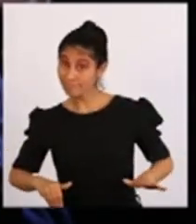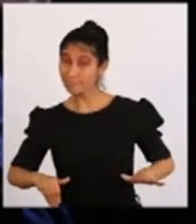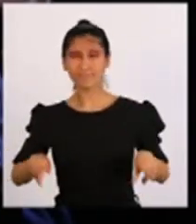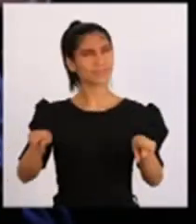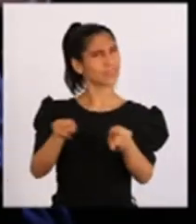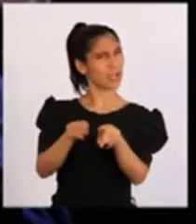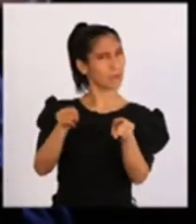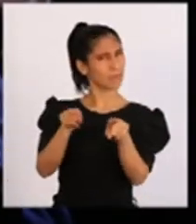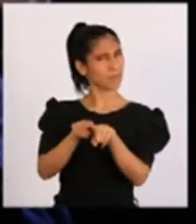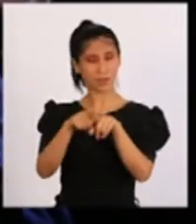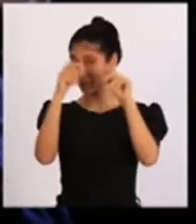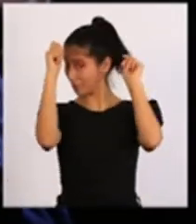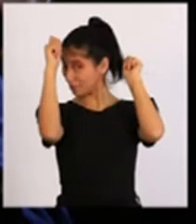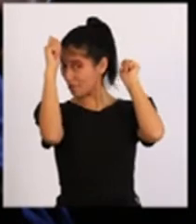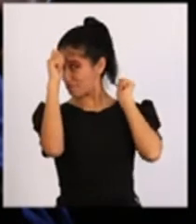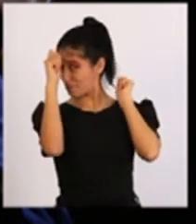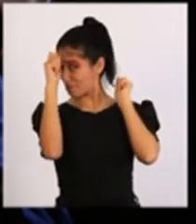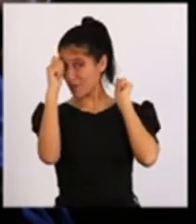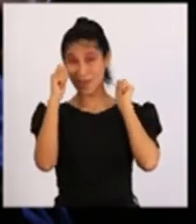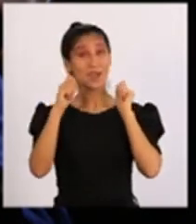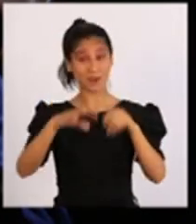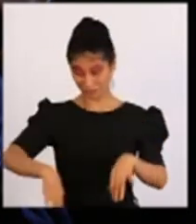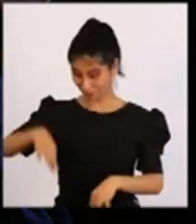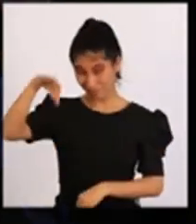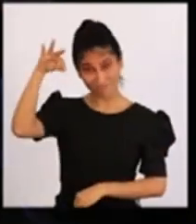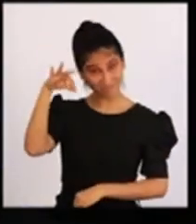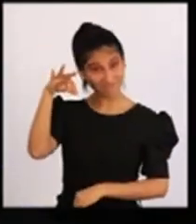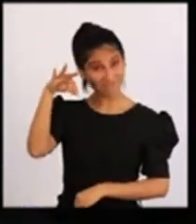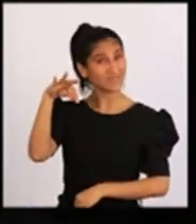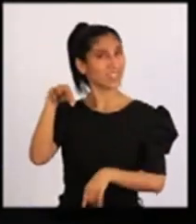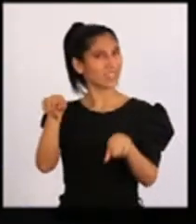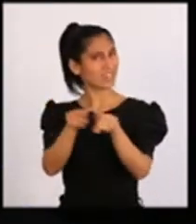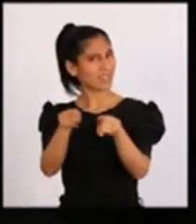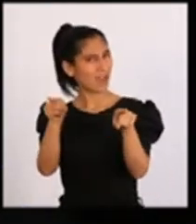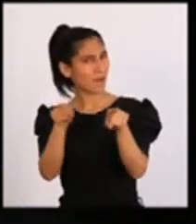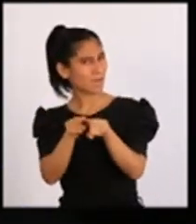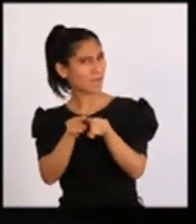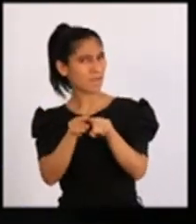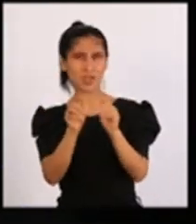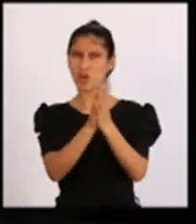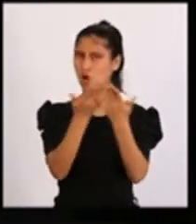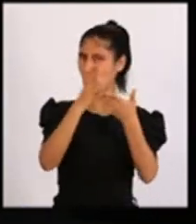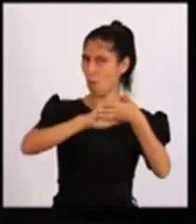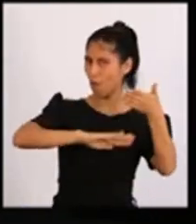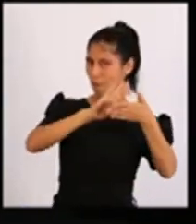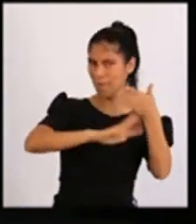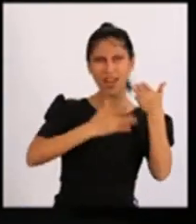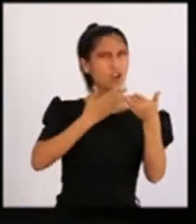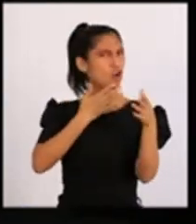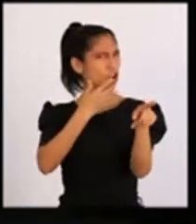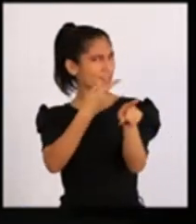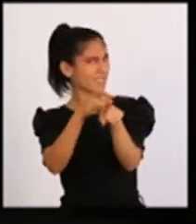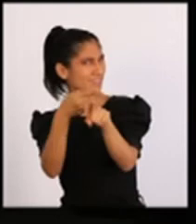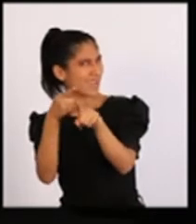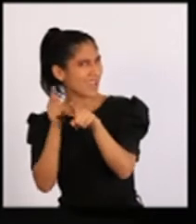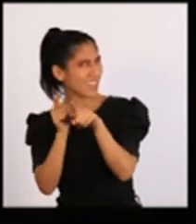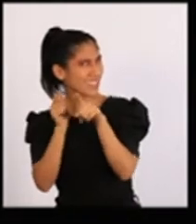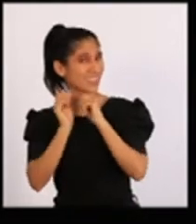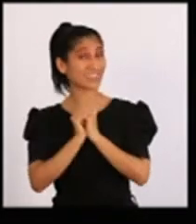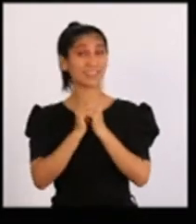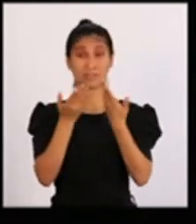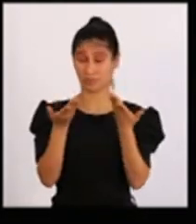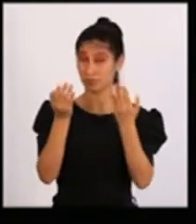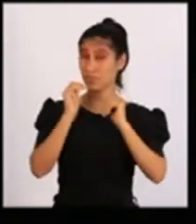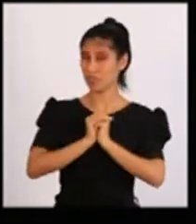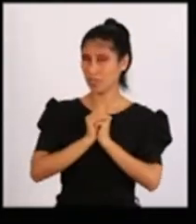rebozo, sombrero, pañuelo y una azucena con papel multicolores. Con